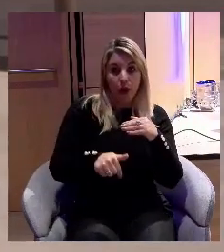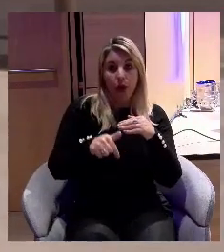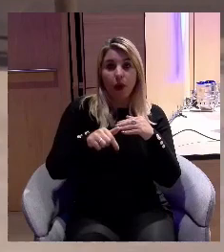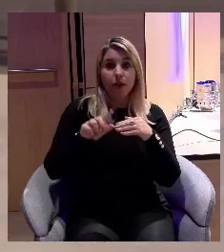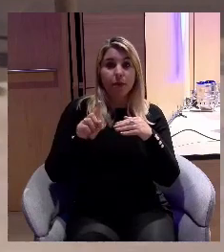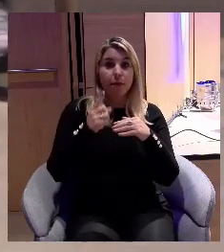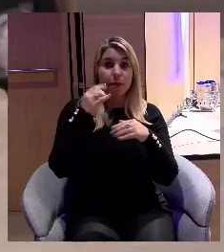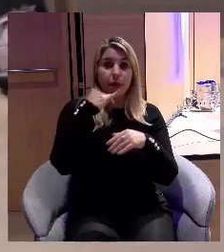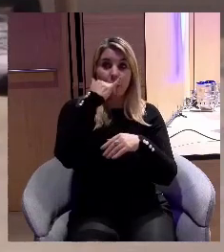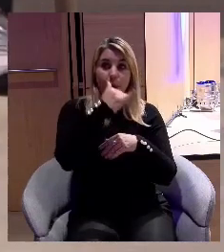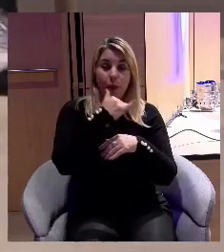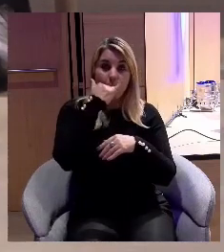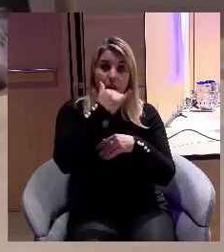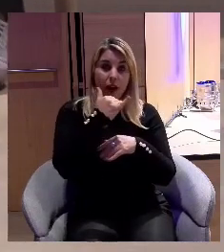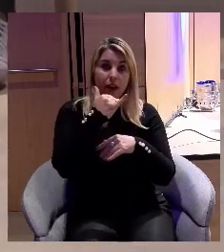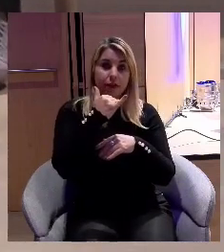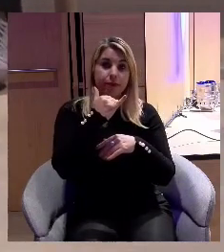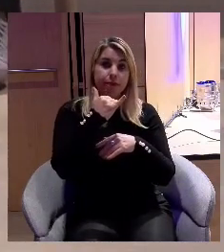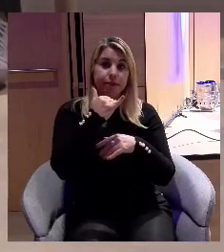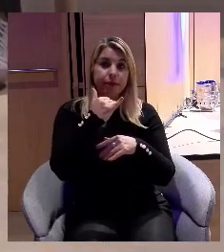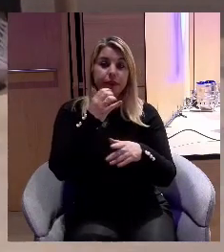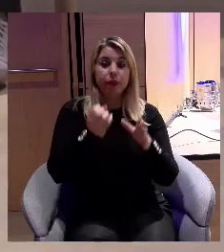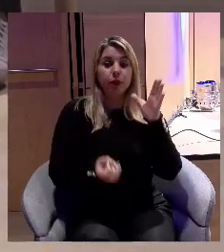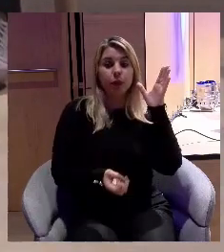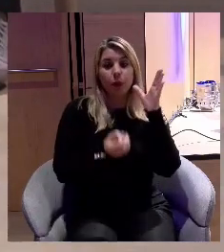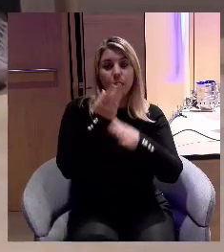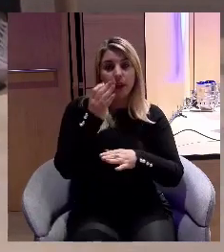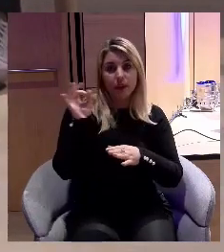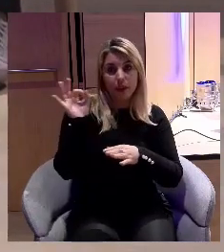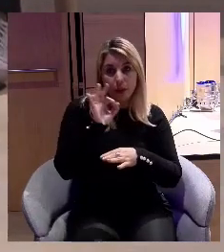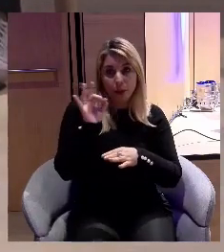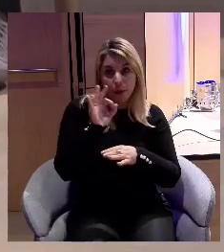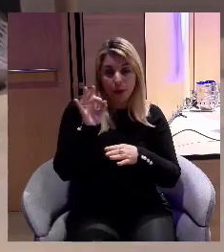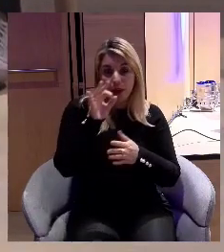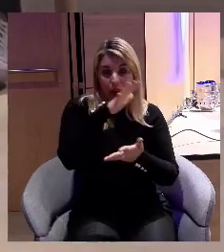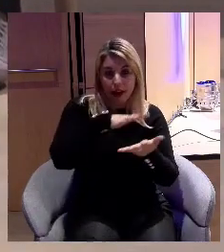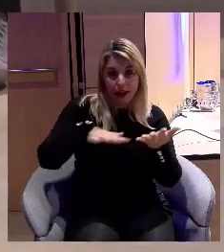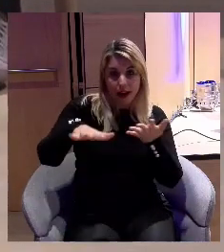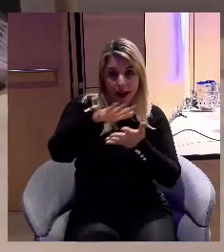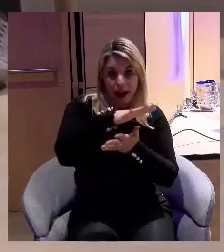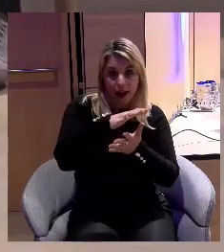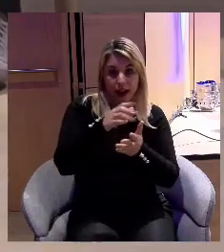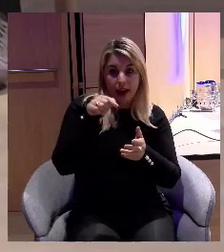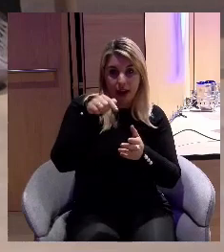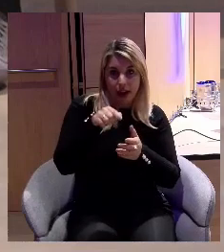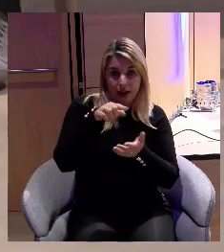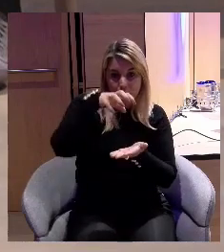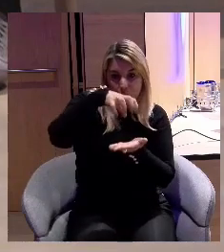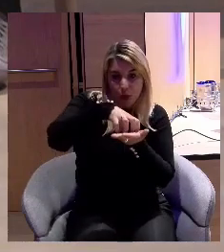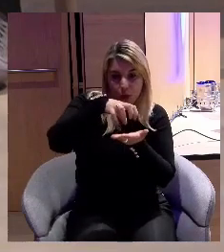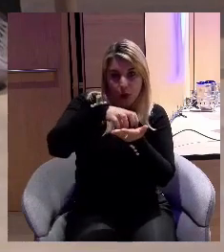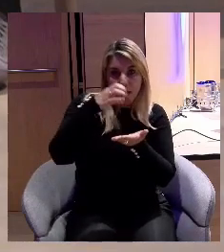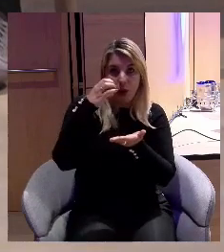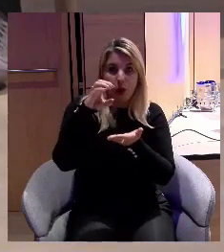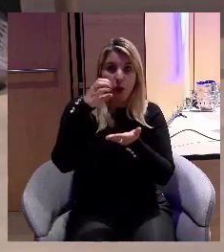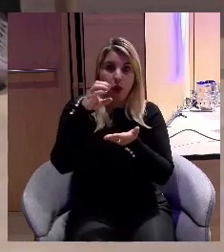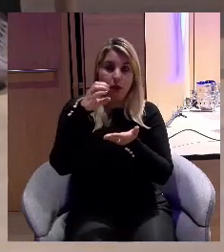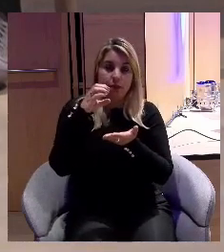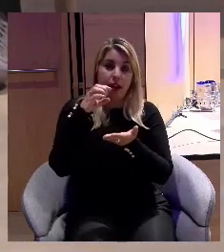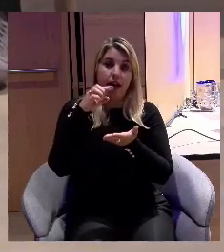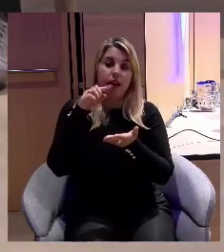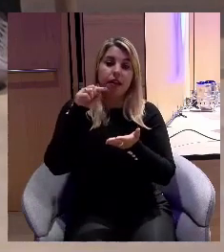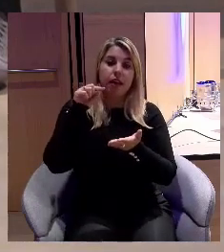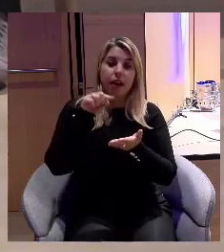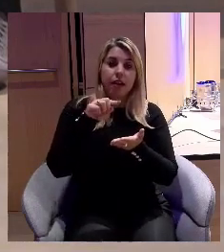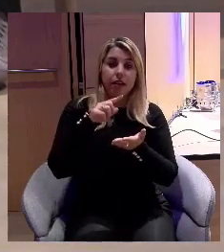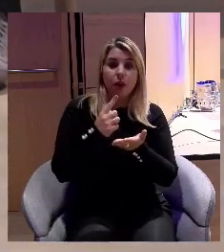primicia, acabamos de lanzar unas nuevas bases de datos de una región pequeña en Colombia, pero claro, ahí está uno